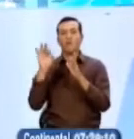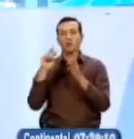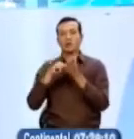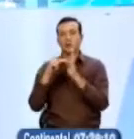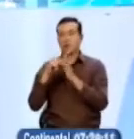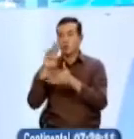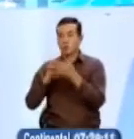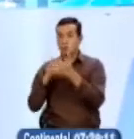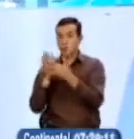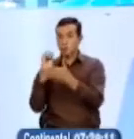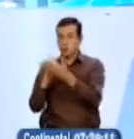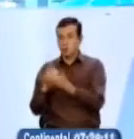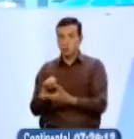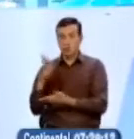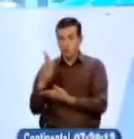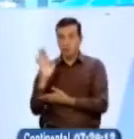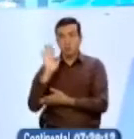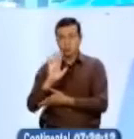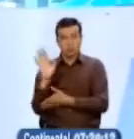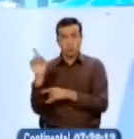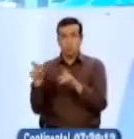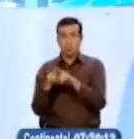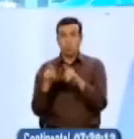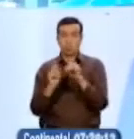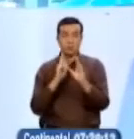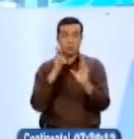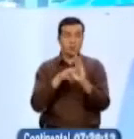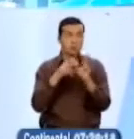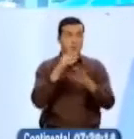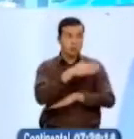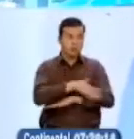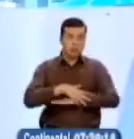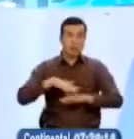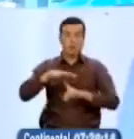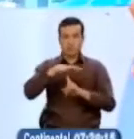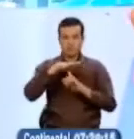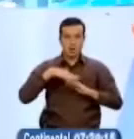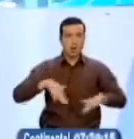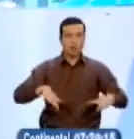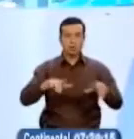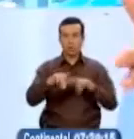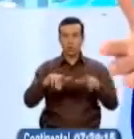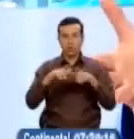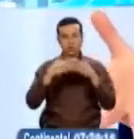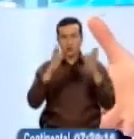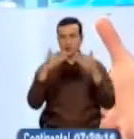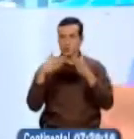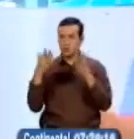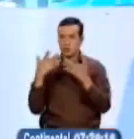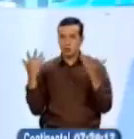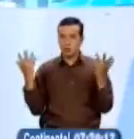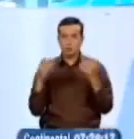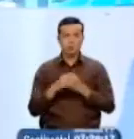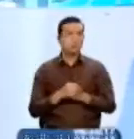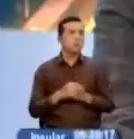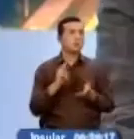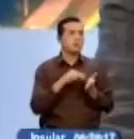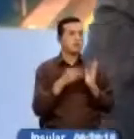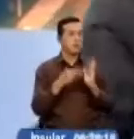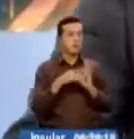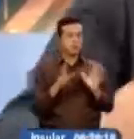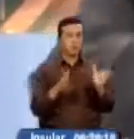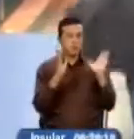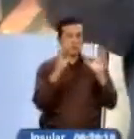no están en la programación oficial pero que igual de igual manera se presentaran en las plazas y en los lugares abiertos desde el festival no solo el